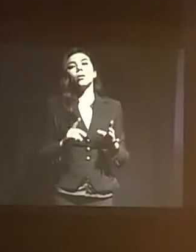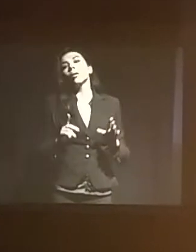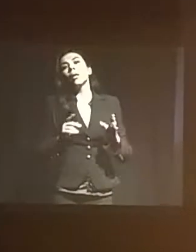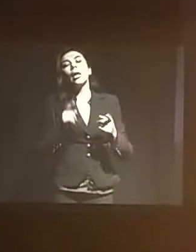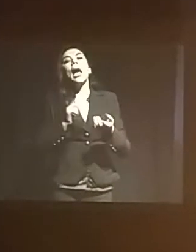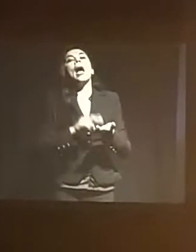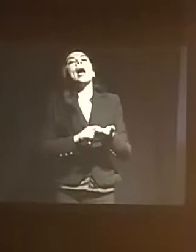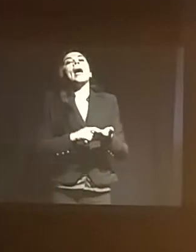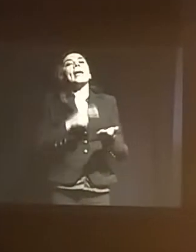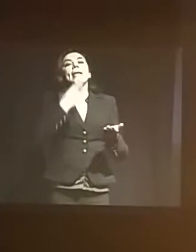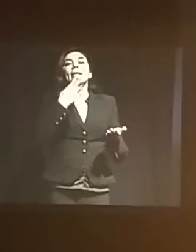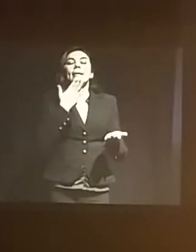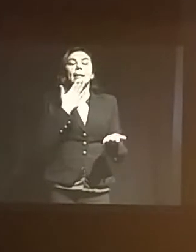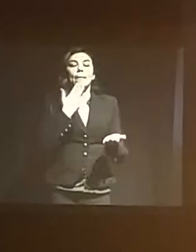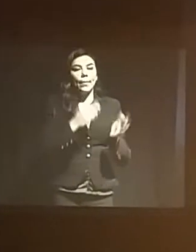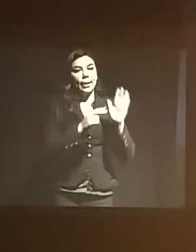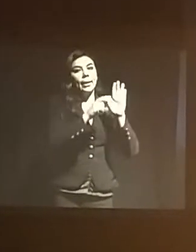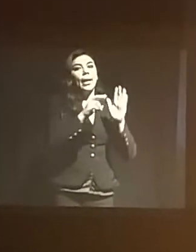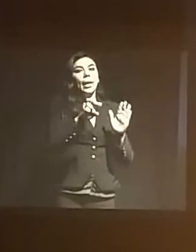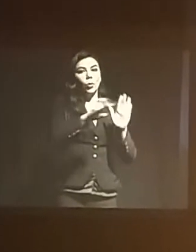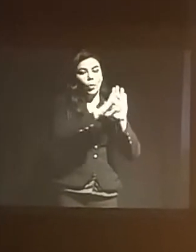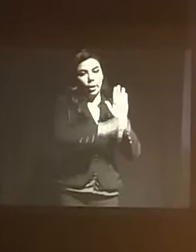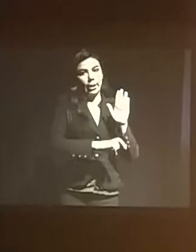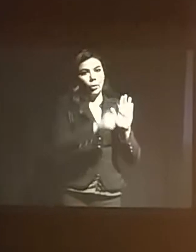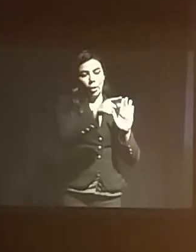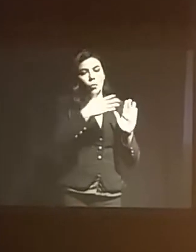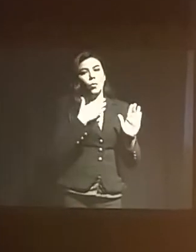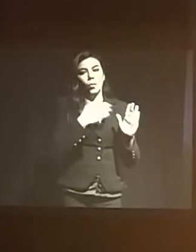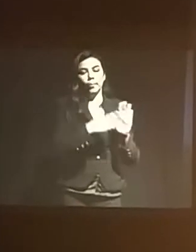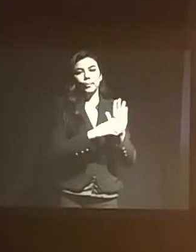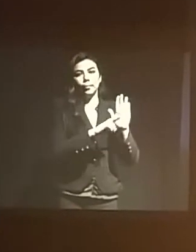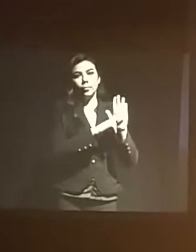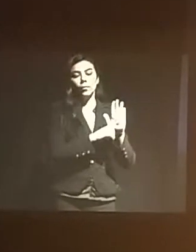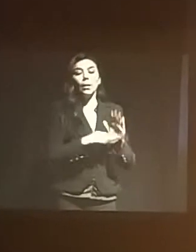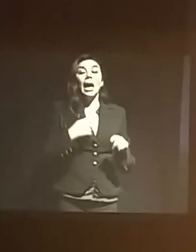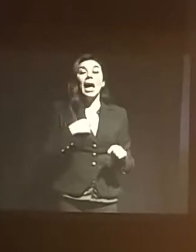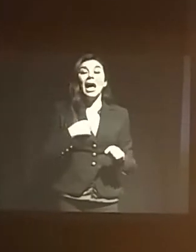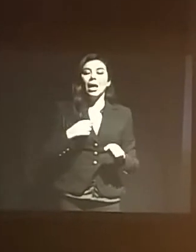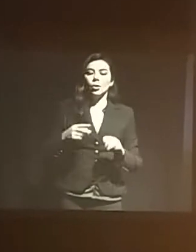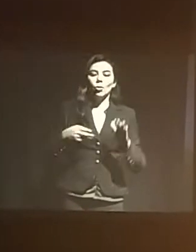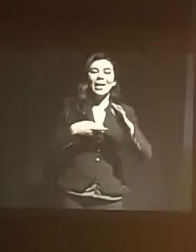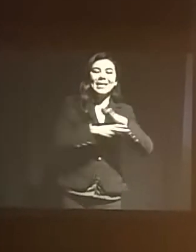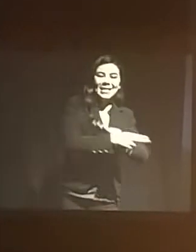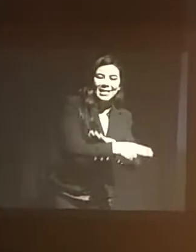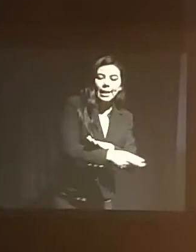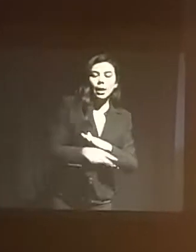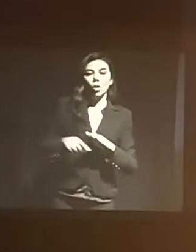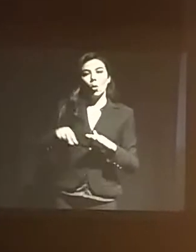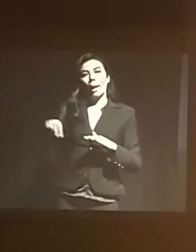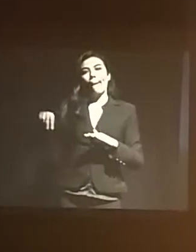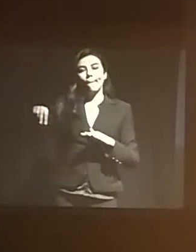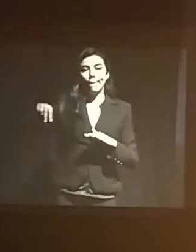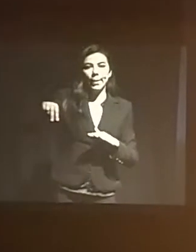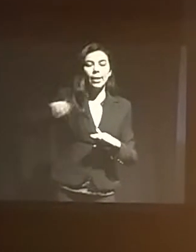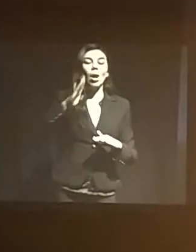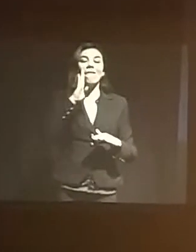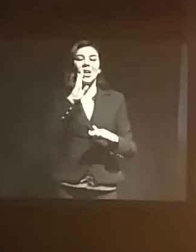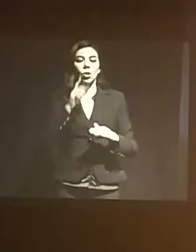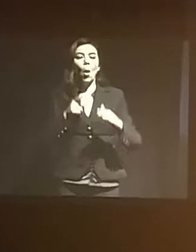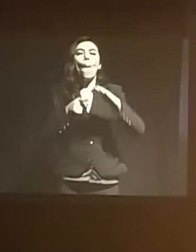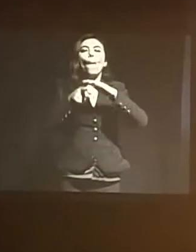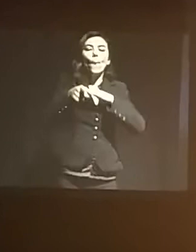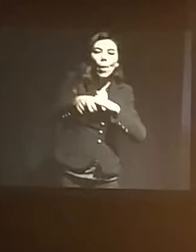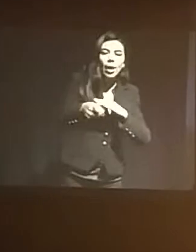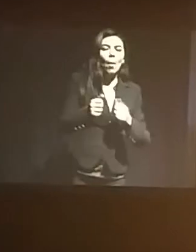la aplicas a tu propio proyecto. Ah, yo accedo, circulo, lo llevas al recinto, en el baño, accedo al